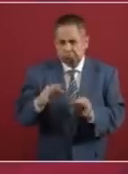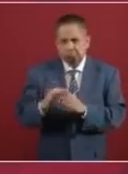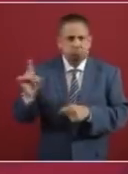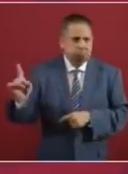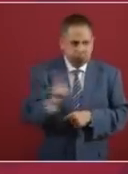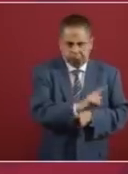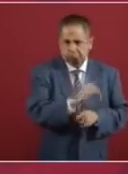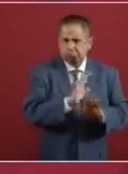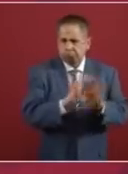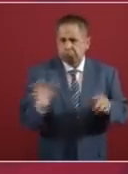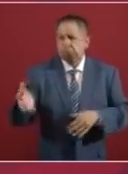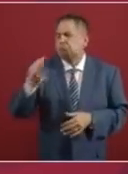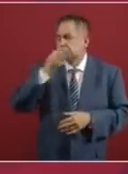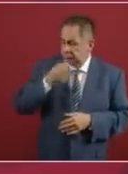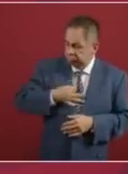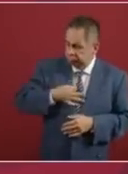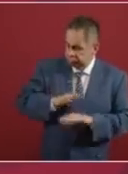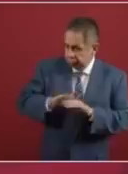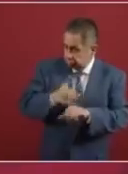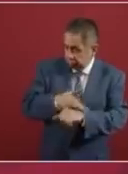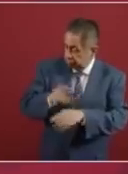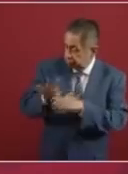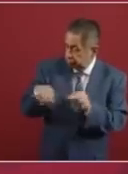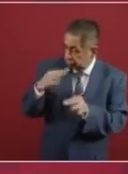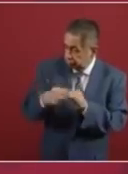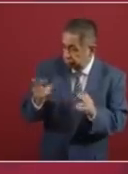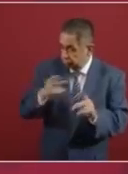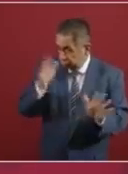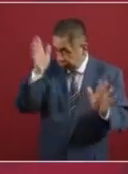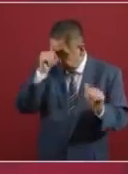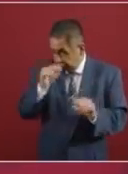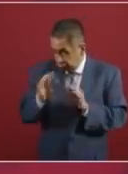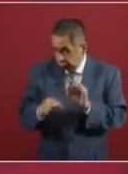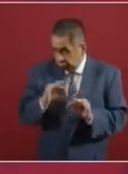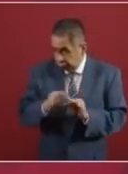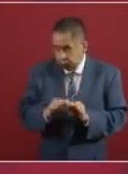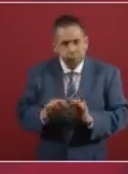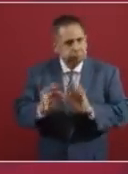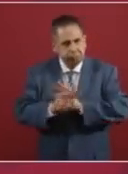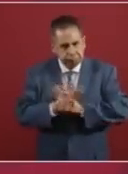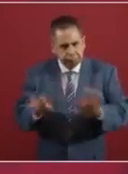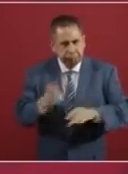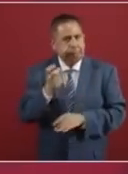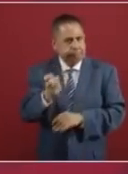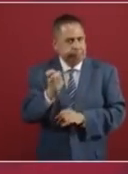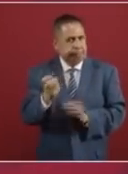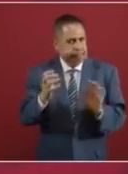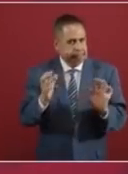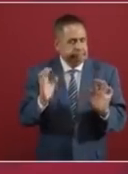Ya me informó que se había llegado a un acuerdo.